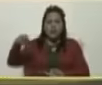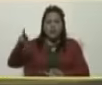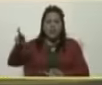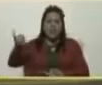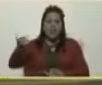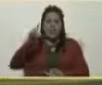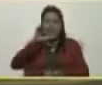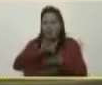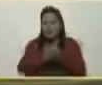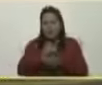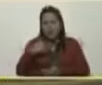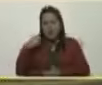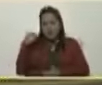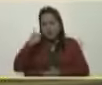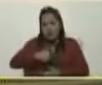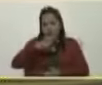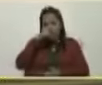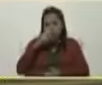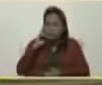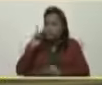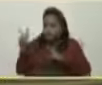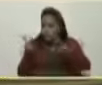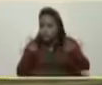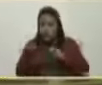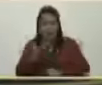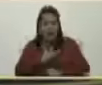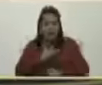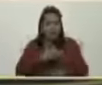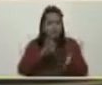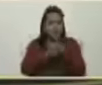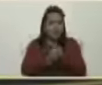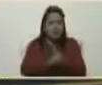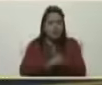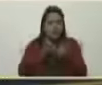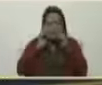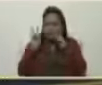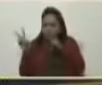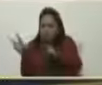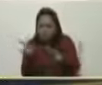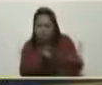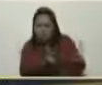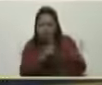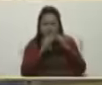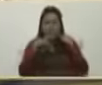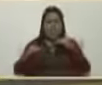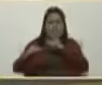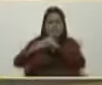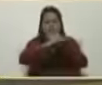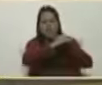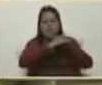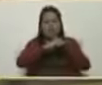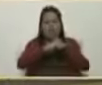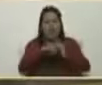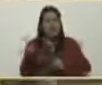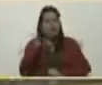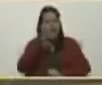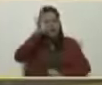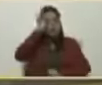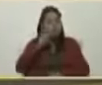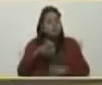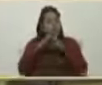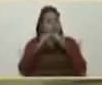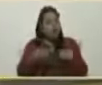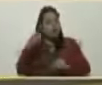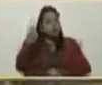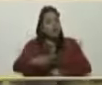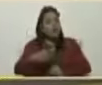de muchísimos años, cuando veo los alcaldes amigos, y vemos que somos todos tan iguales, y que Venezuela entienda que todos somos